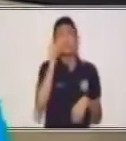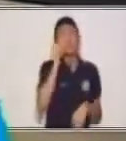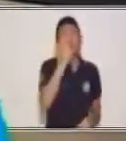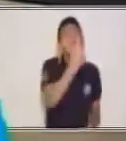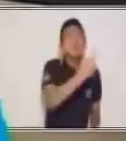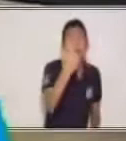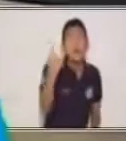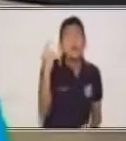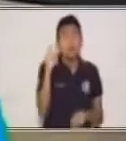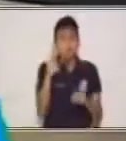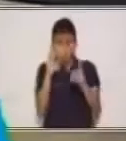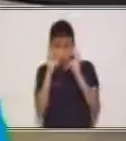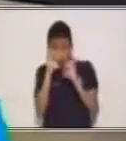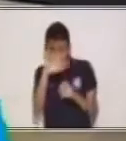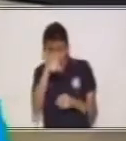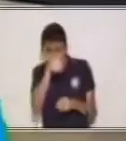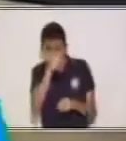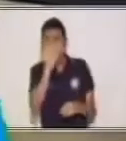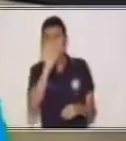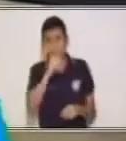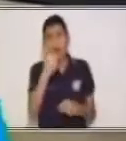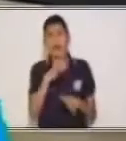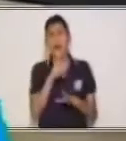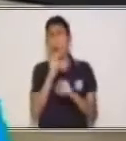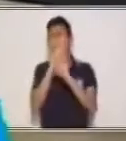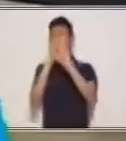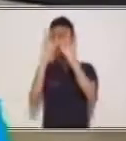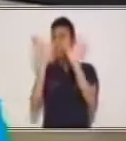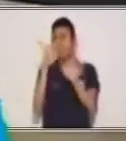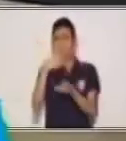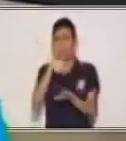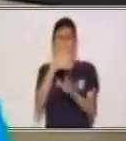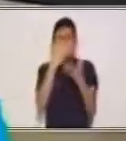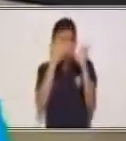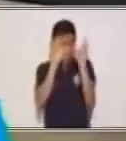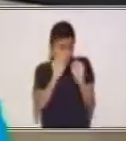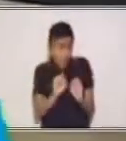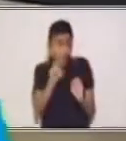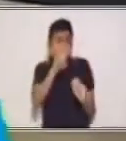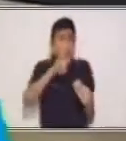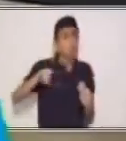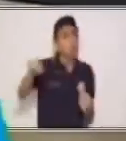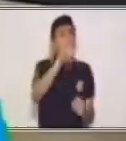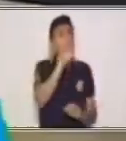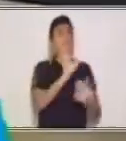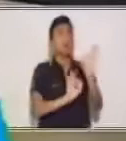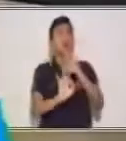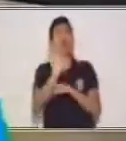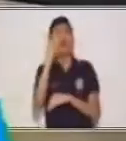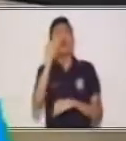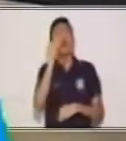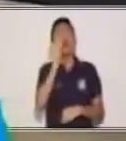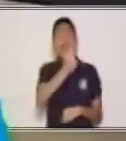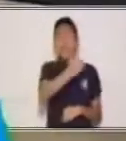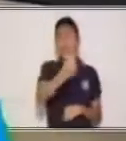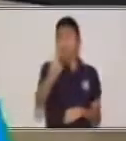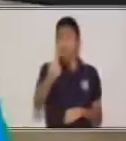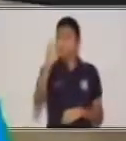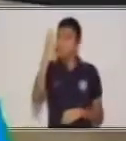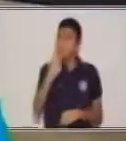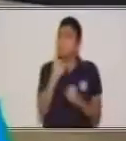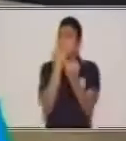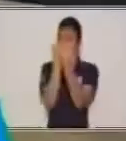puede aparecer ellos robaron. Entonces ya tenemos dos, puede ser ustedes o puede ser ellos. ¿Sí? Entonces por eso es